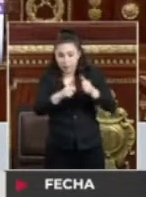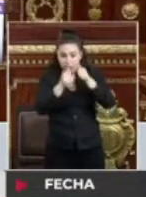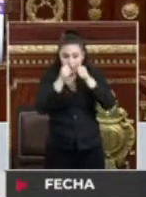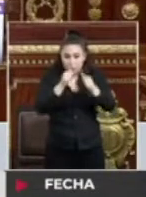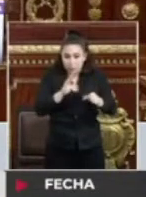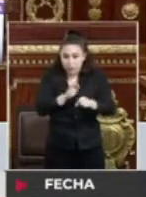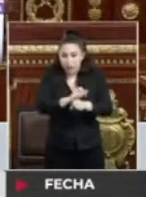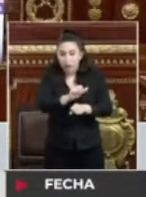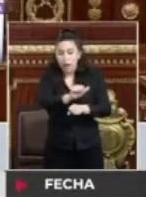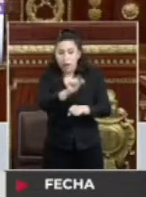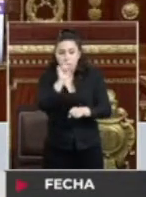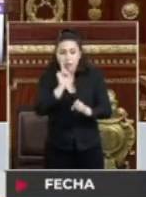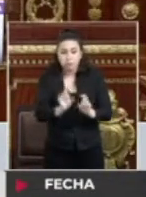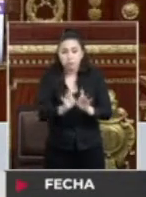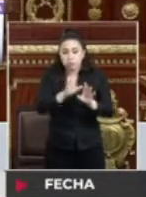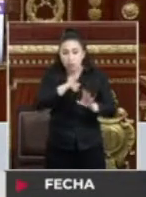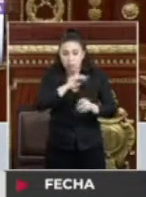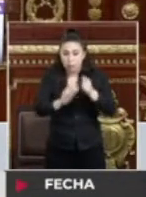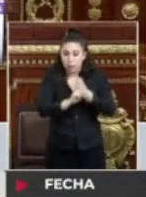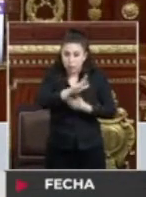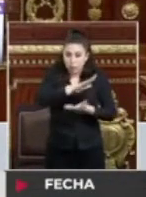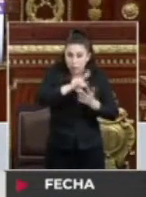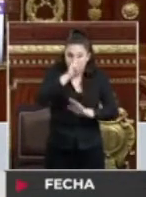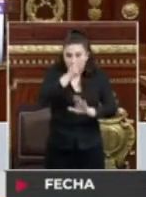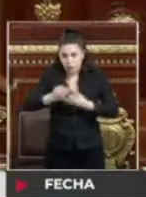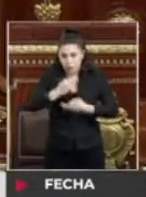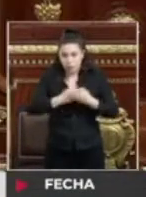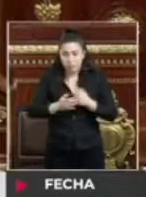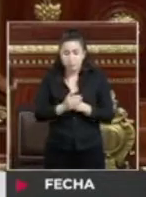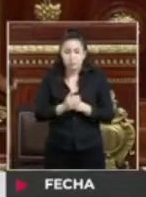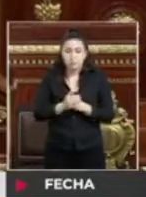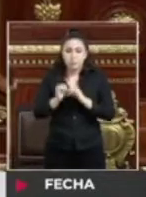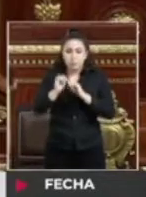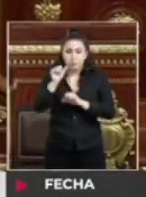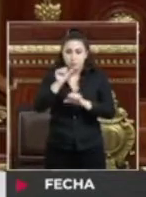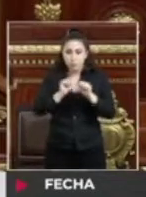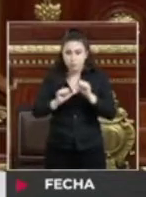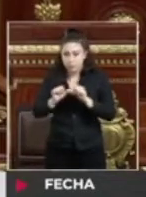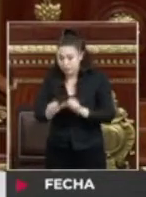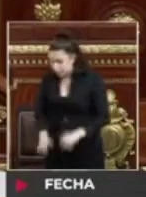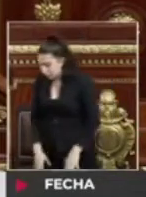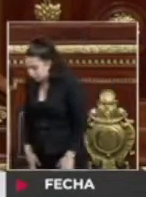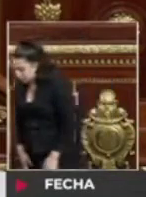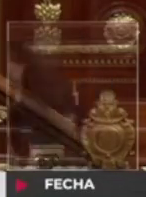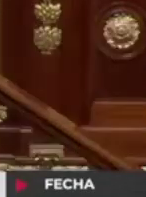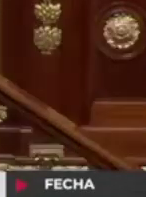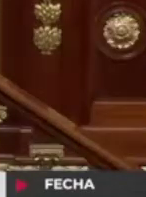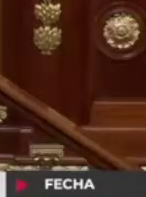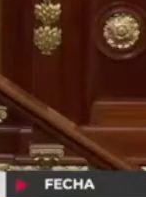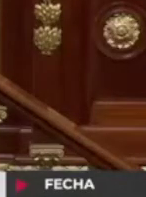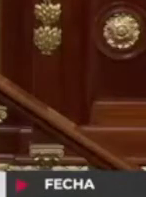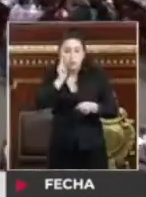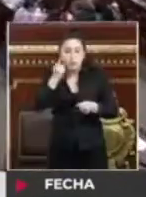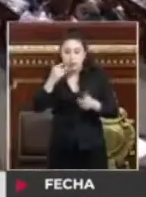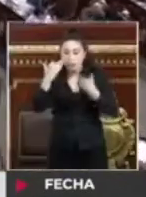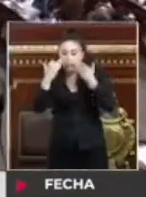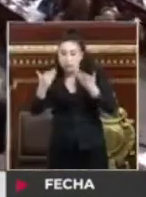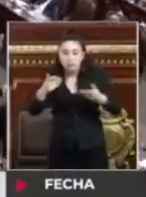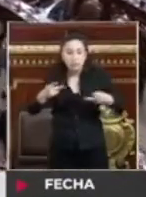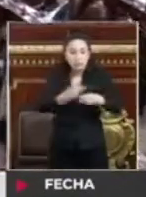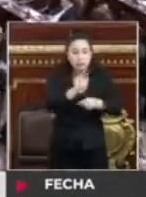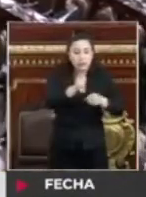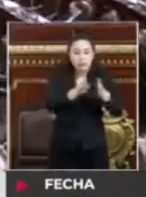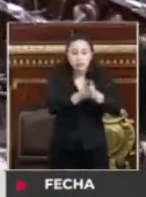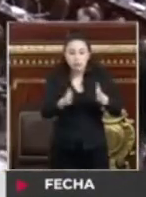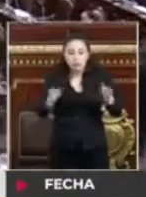actualmente en la ley no se establece ninguna atribución de ninguna autoridad en materia de prevención o medidas de seguridad por casos de violencia en contra de las